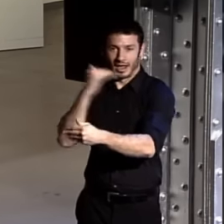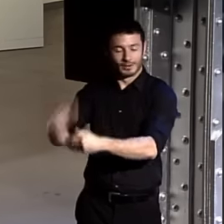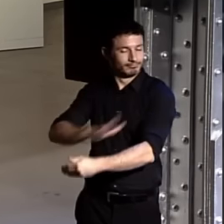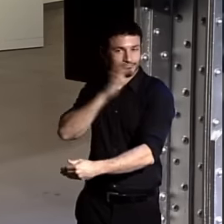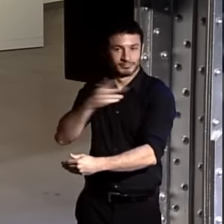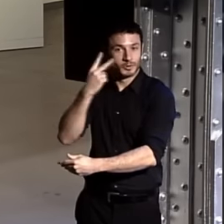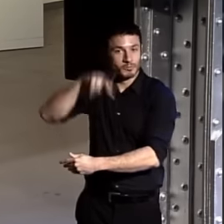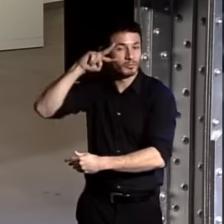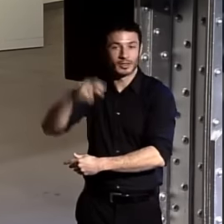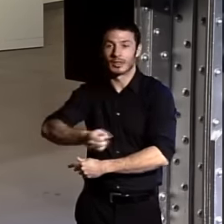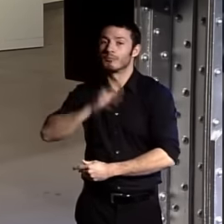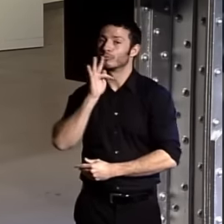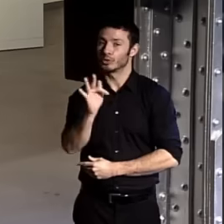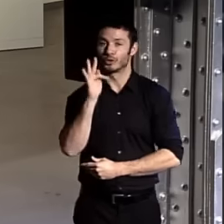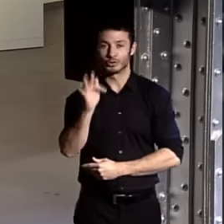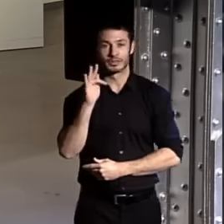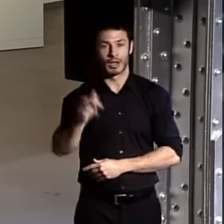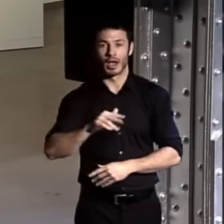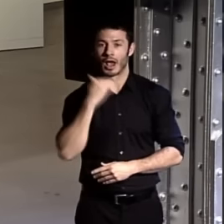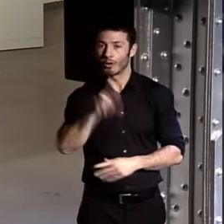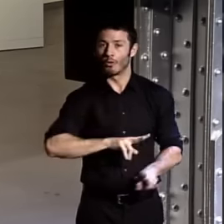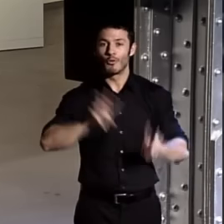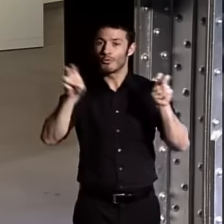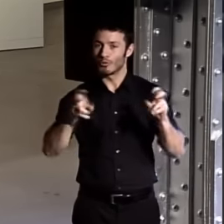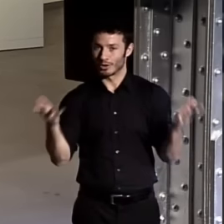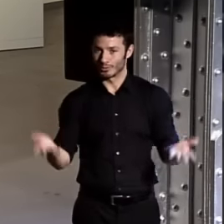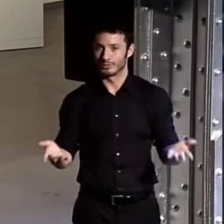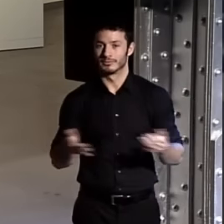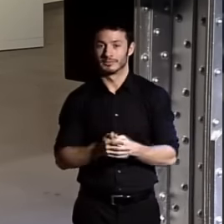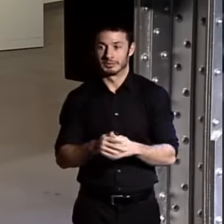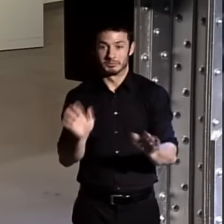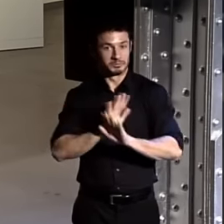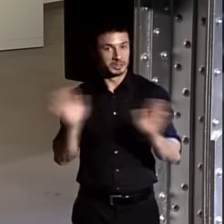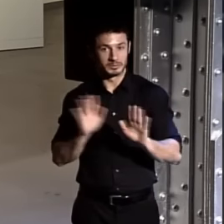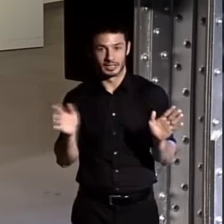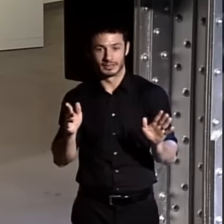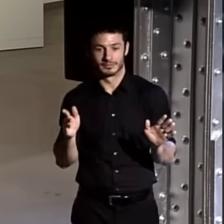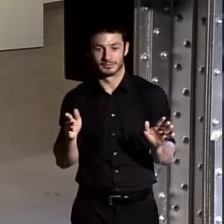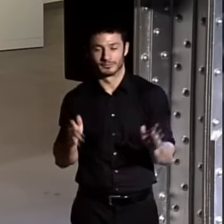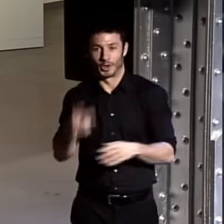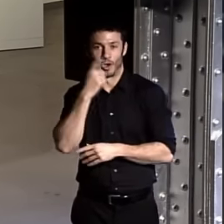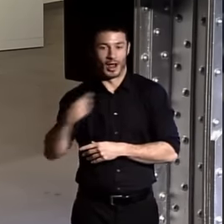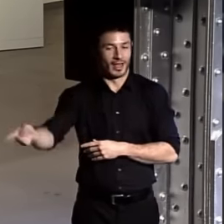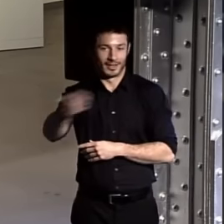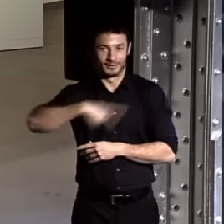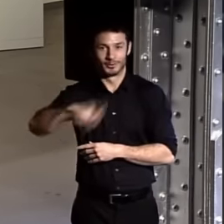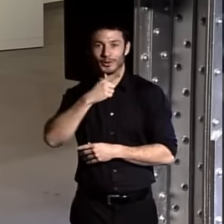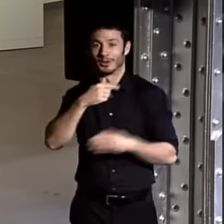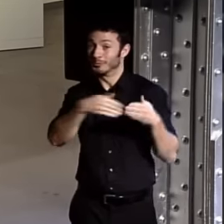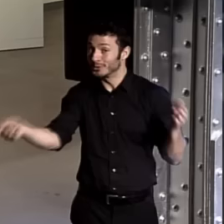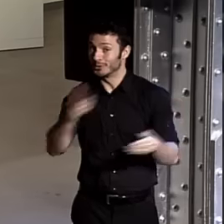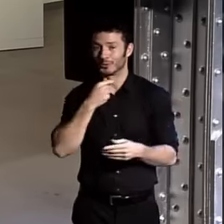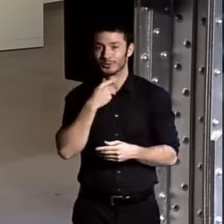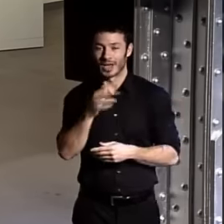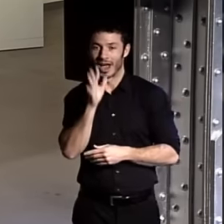experiencia muy buena novedosa para nosotros y nada más Espero que les guste la la exposición y ya